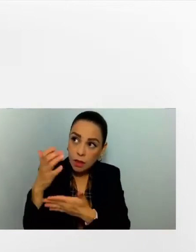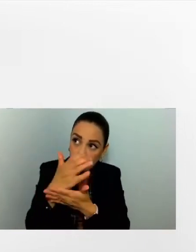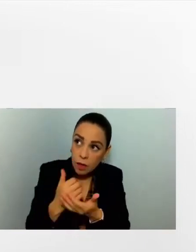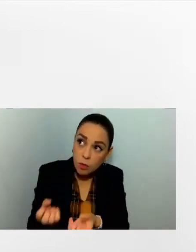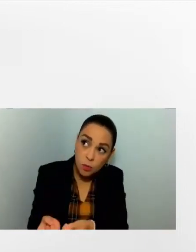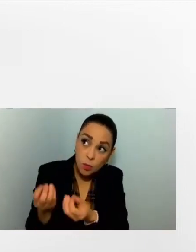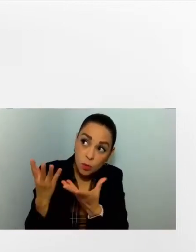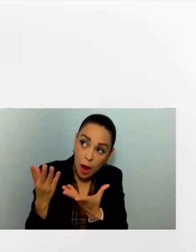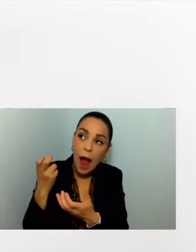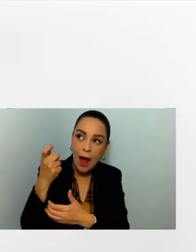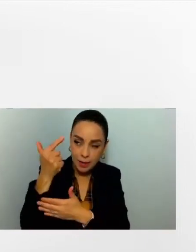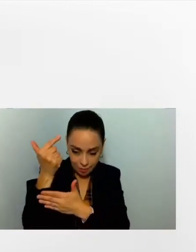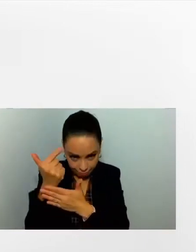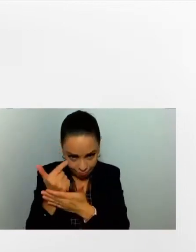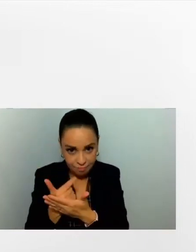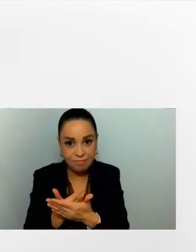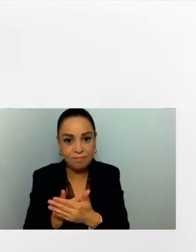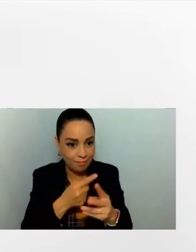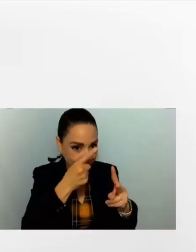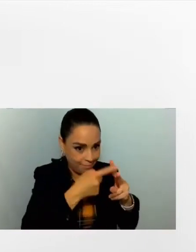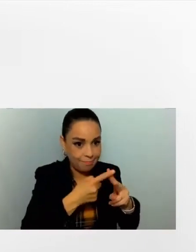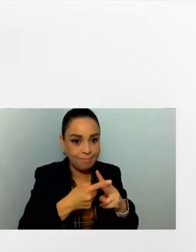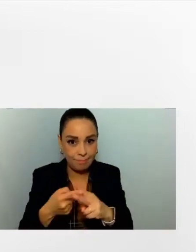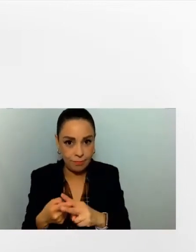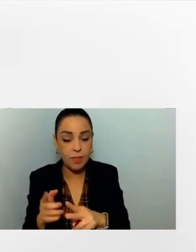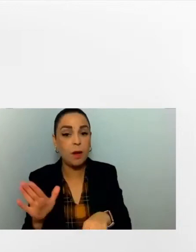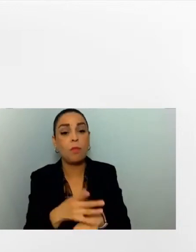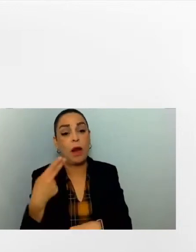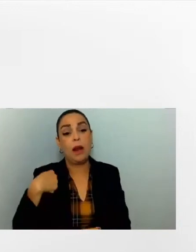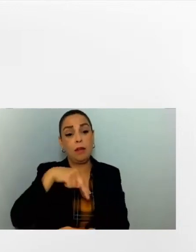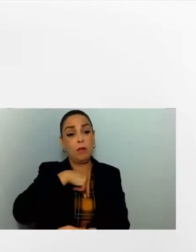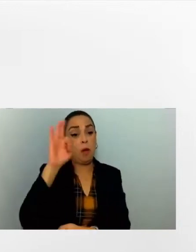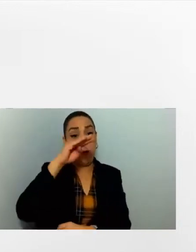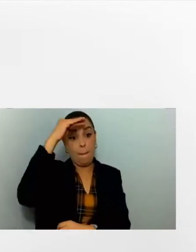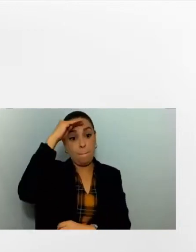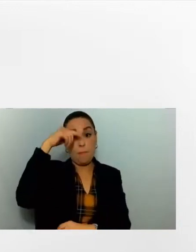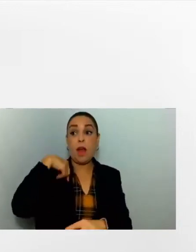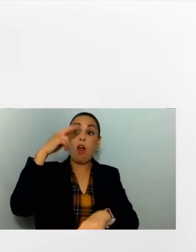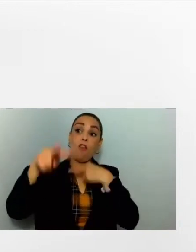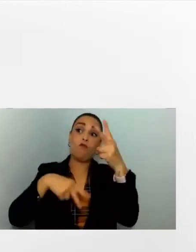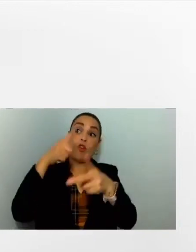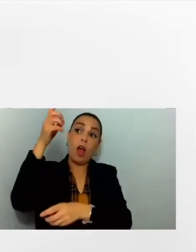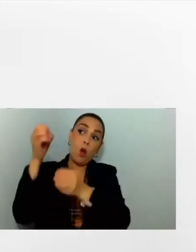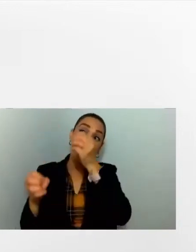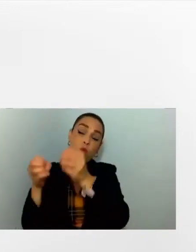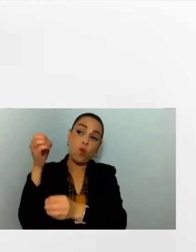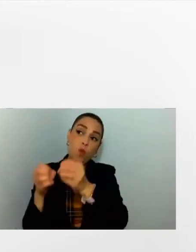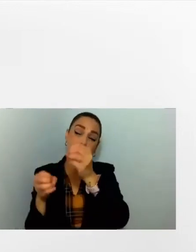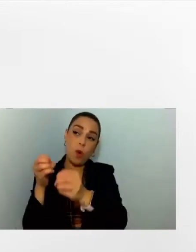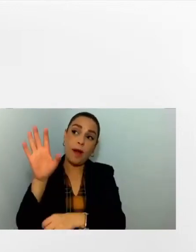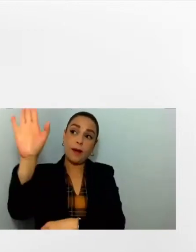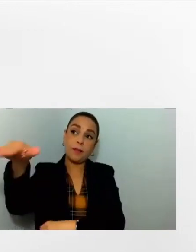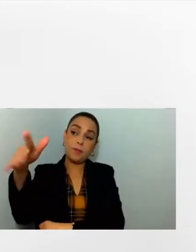que nosotros pensemos que vamos a ir ante el juzgador o la juzgadora y decirle, oye,